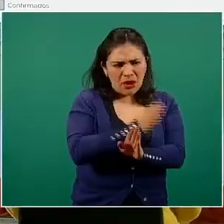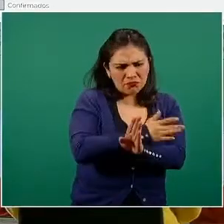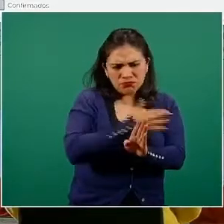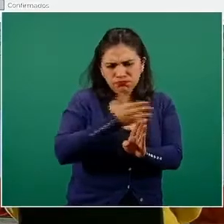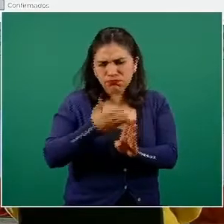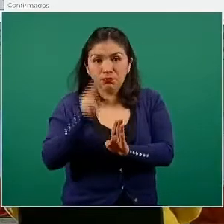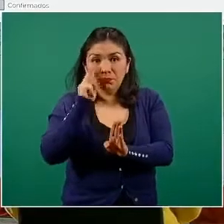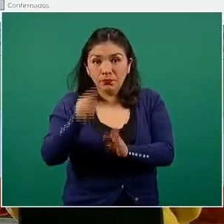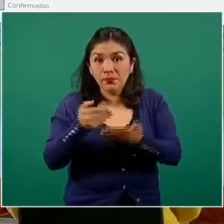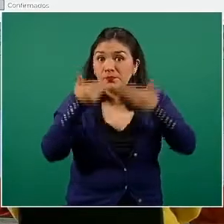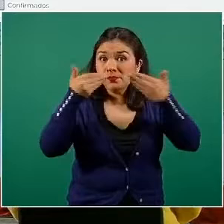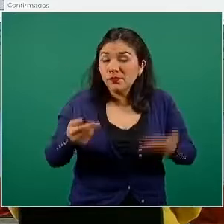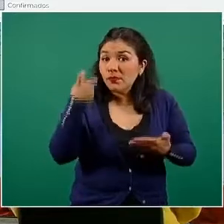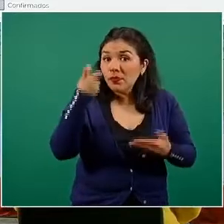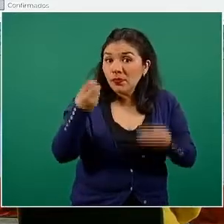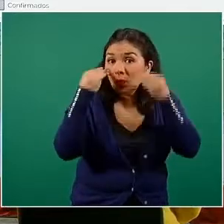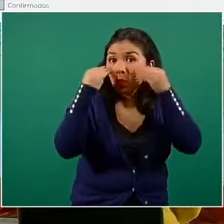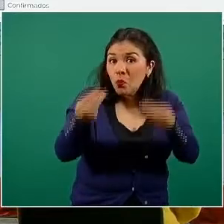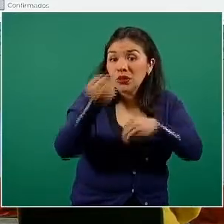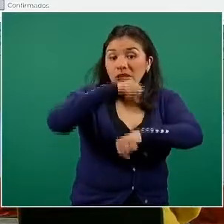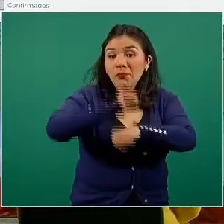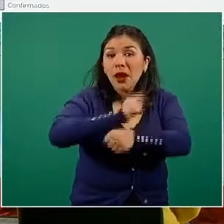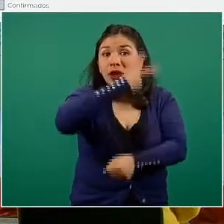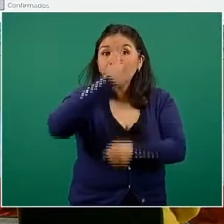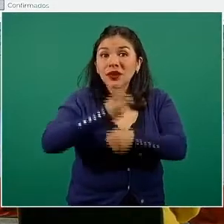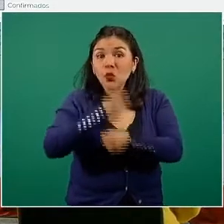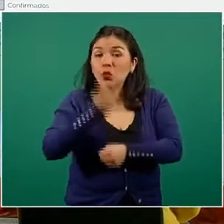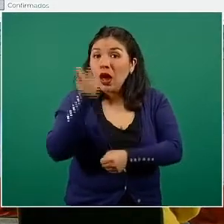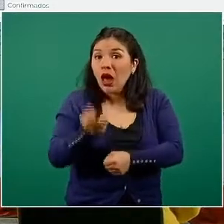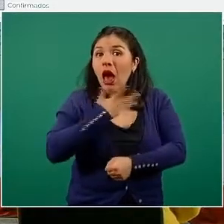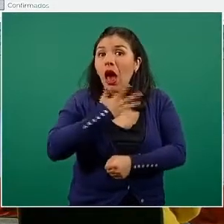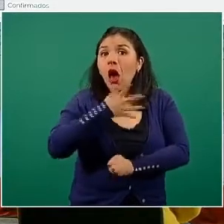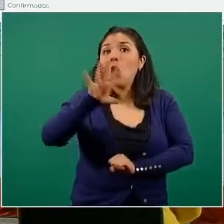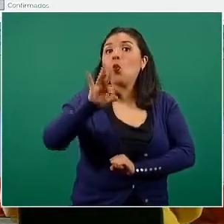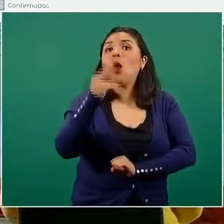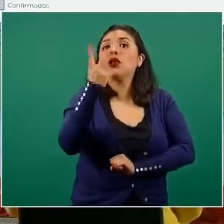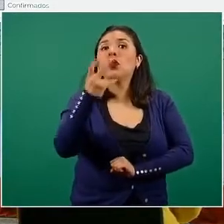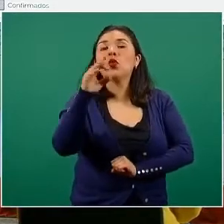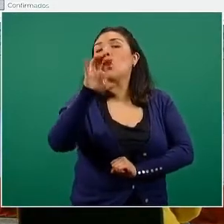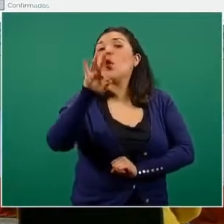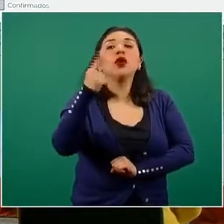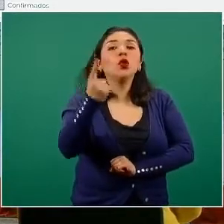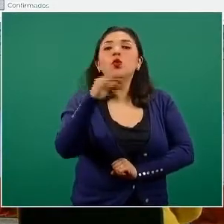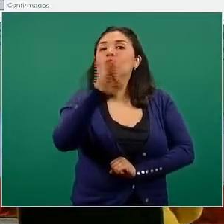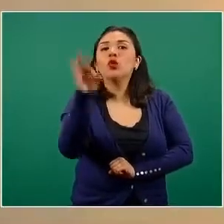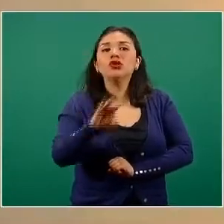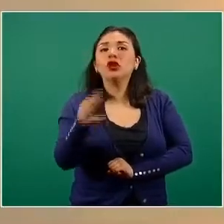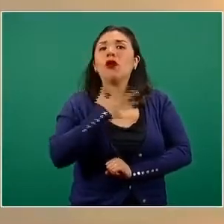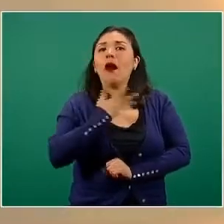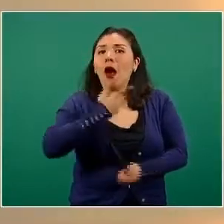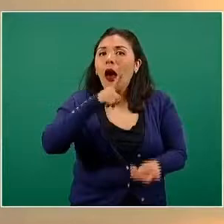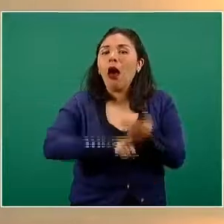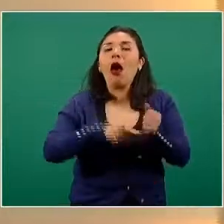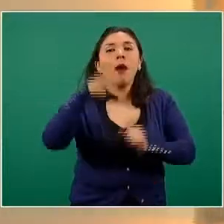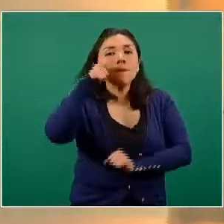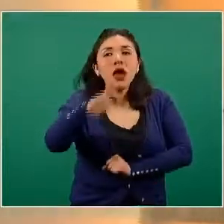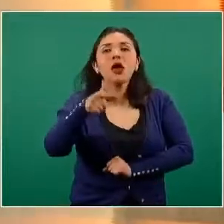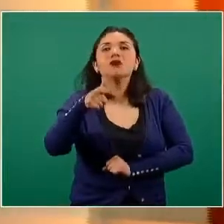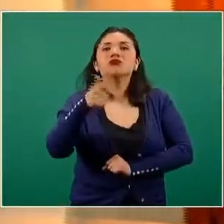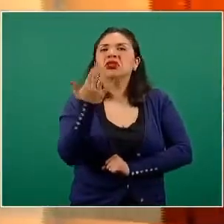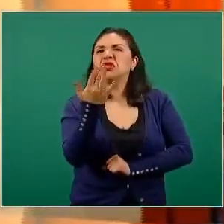datos de ahora, en la semana 2 tenemos esta estimación de 41%, quiere decir que hay pues más de